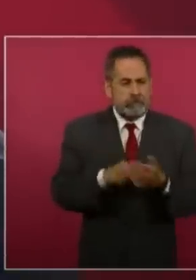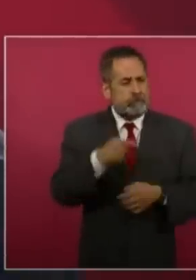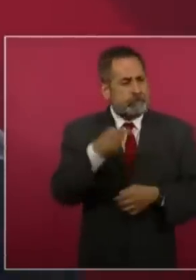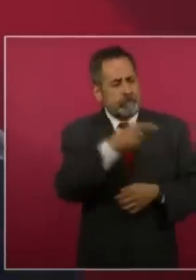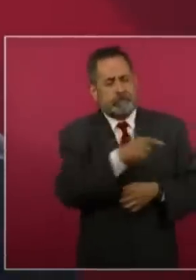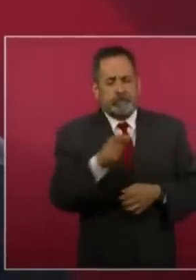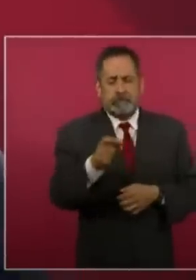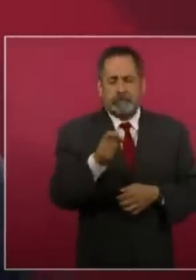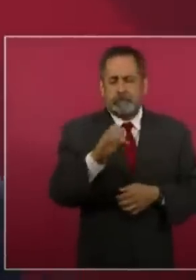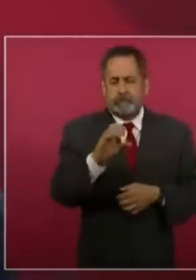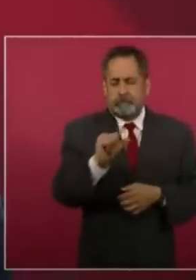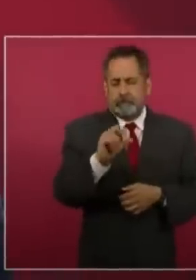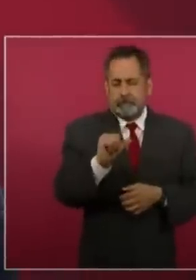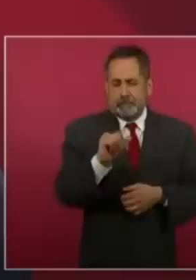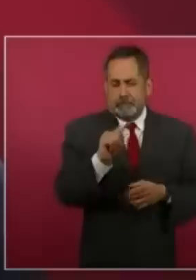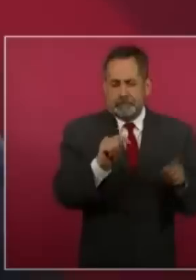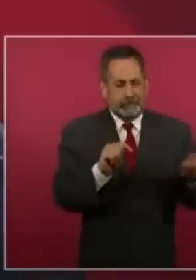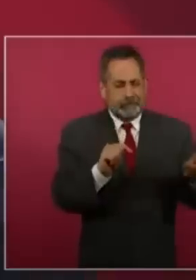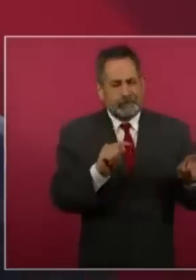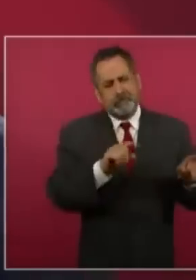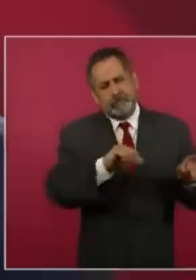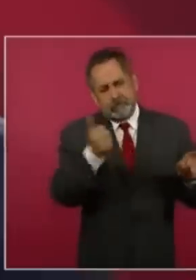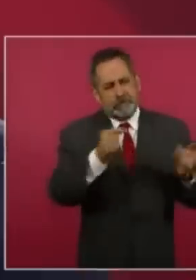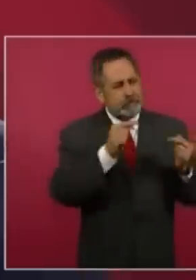y unos artículos